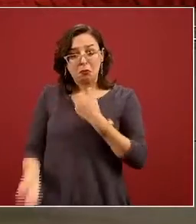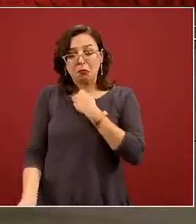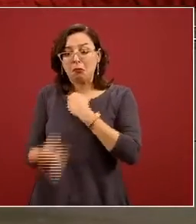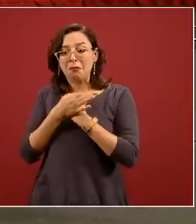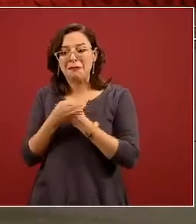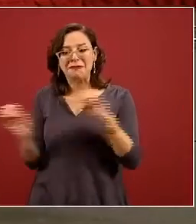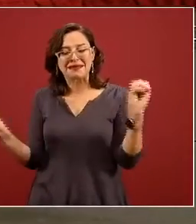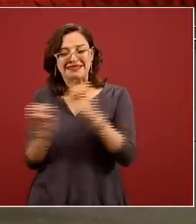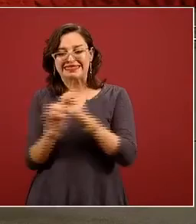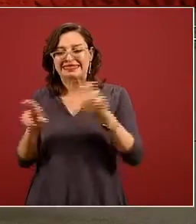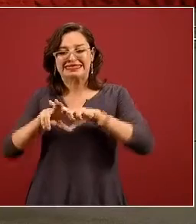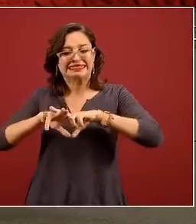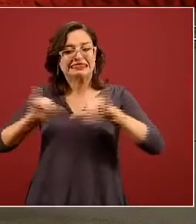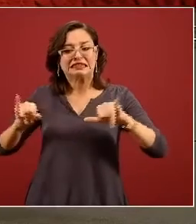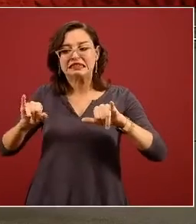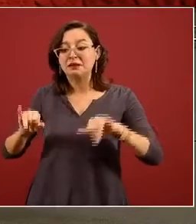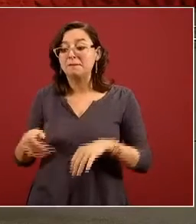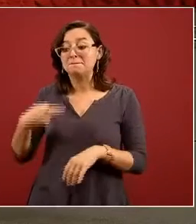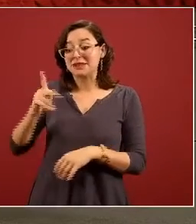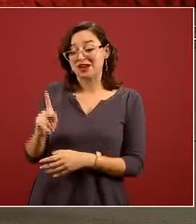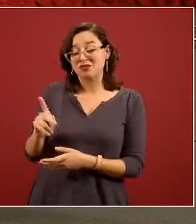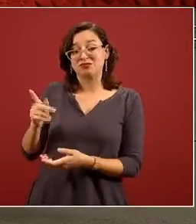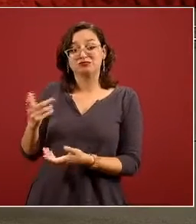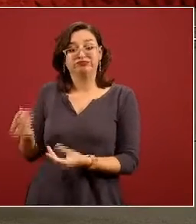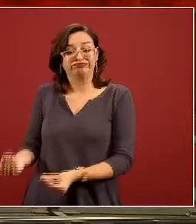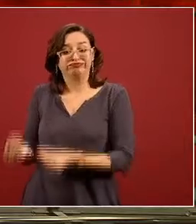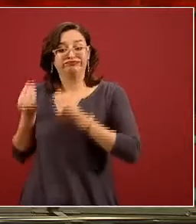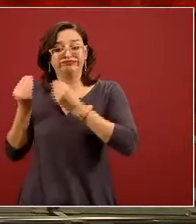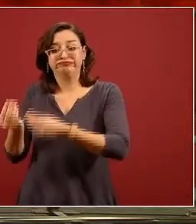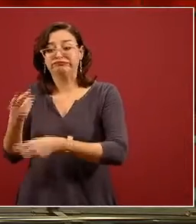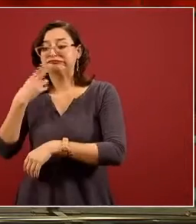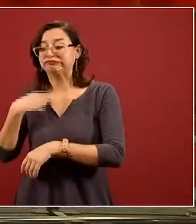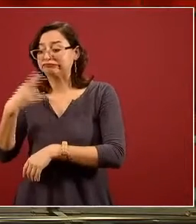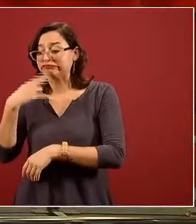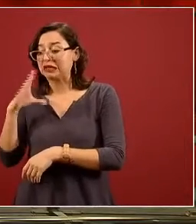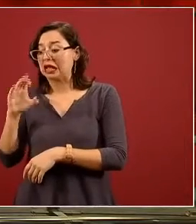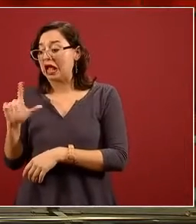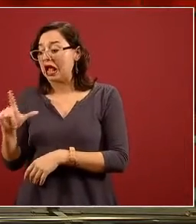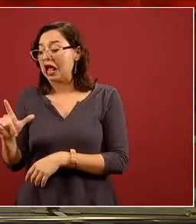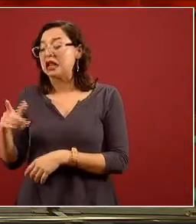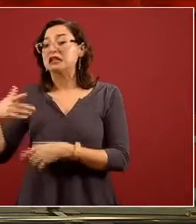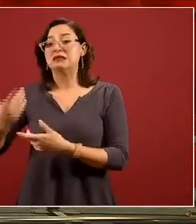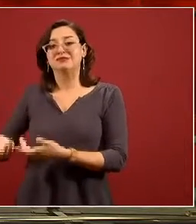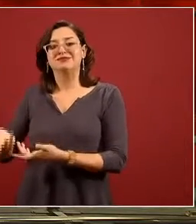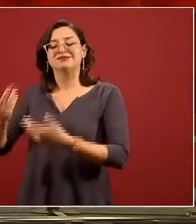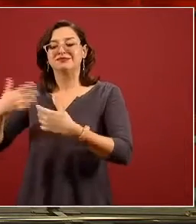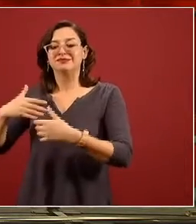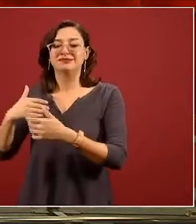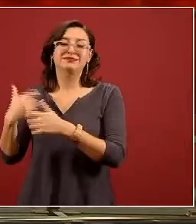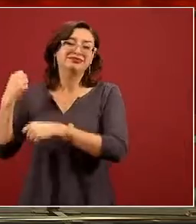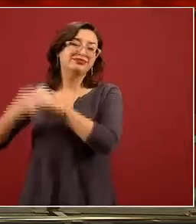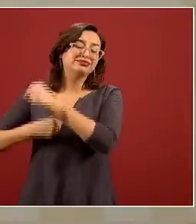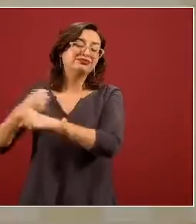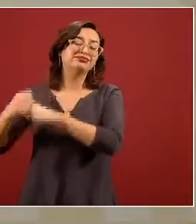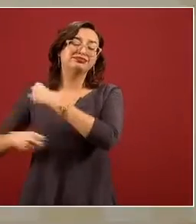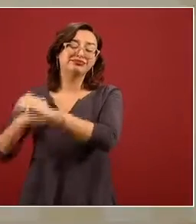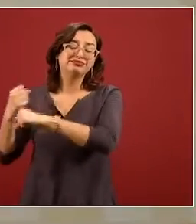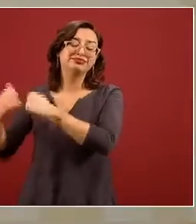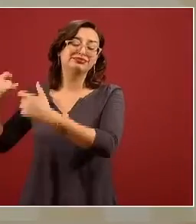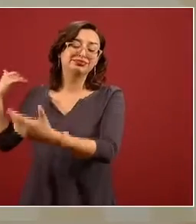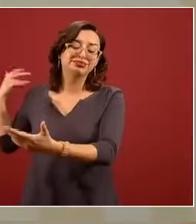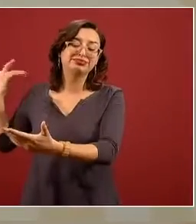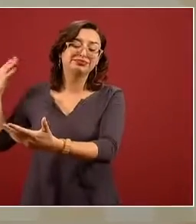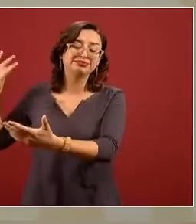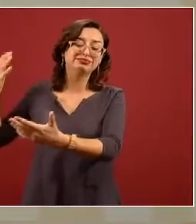nutricional, pero en cambio altísimo poder calórico. Y a lo largo de varias décadas, ya décadas desde los años 80, esto ha